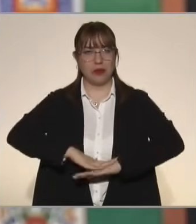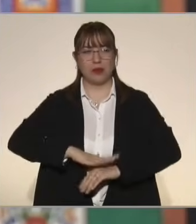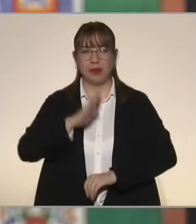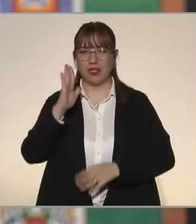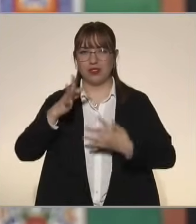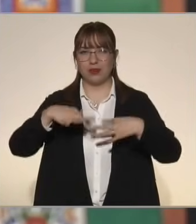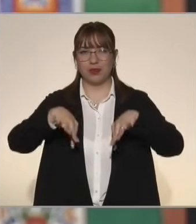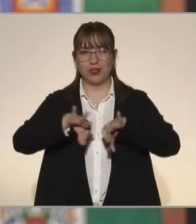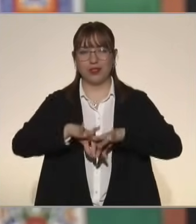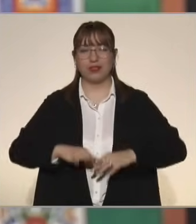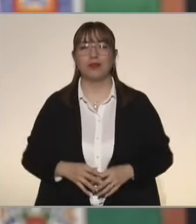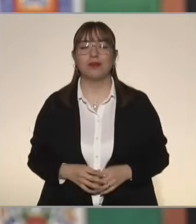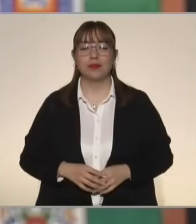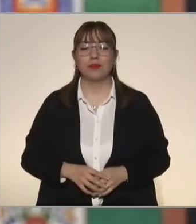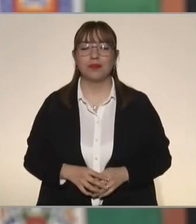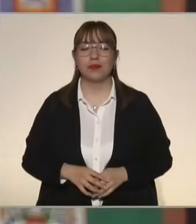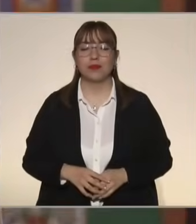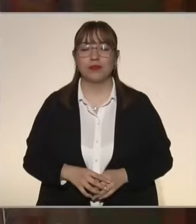costa.